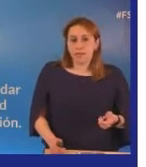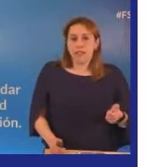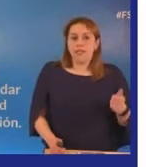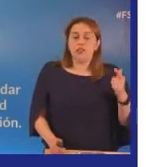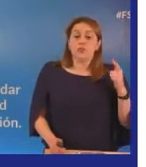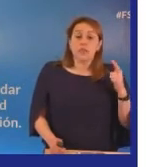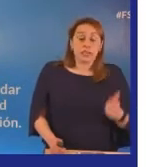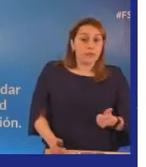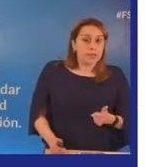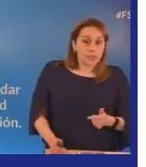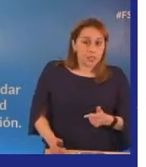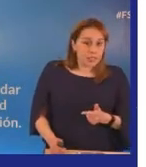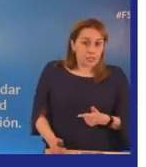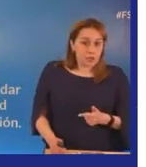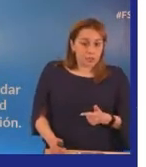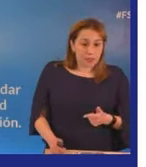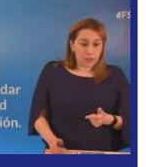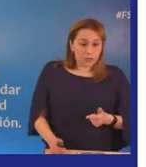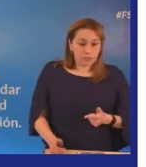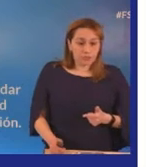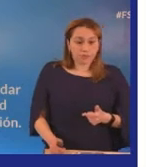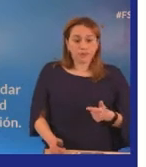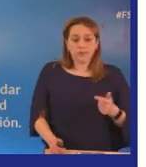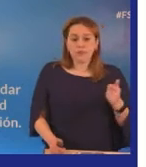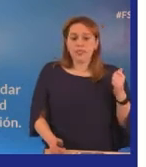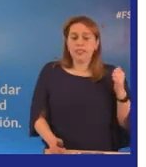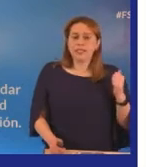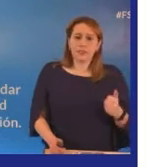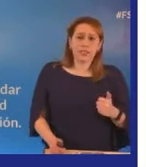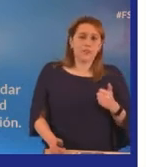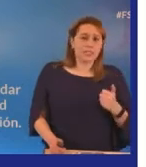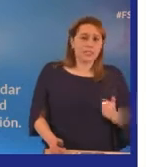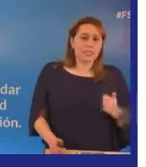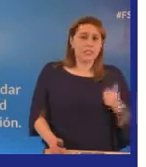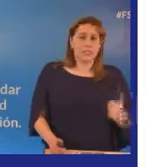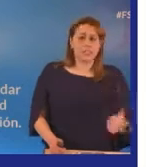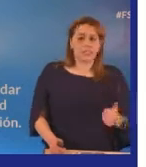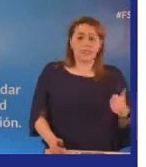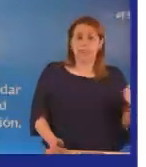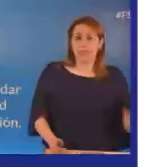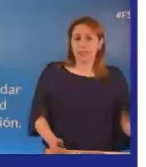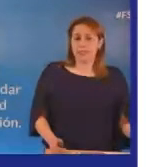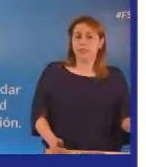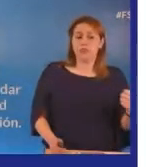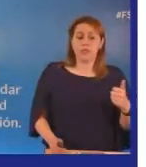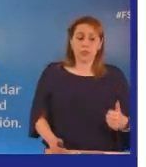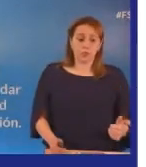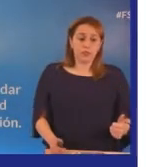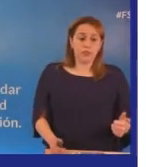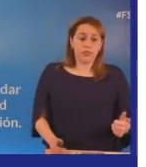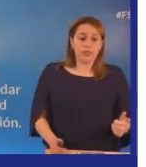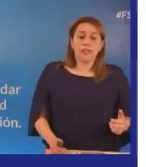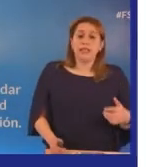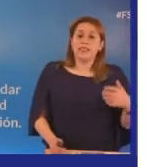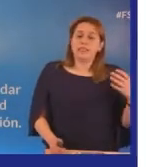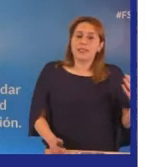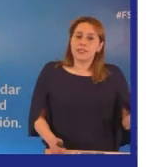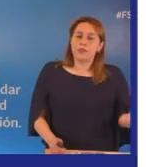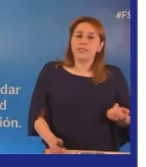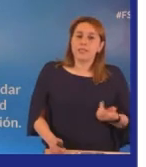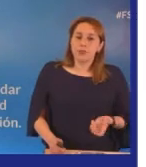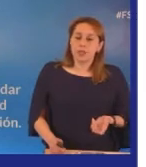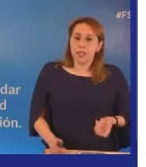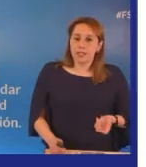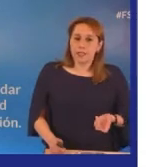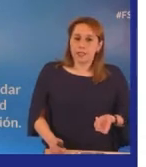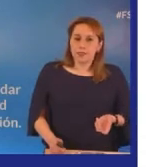paciente, los medicamentos que le esté tomando, la actividad física que realice, si tiene restricciones o no, las